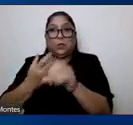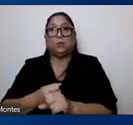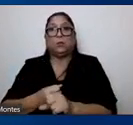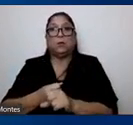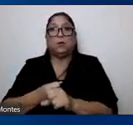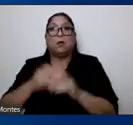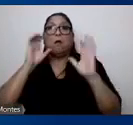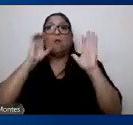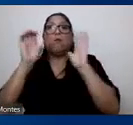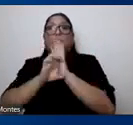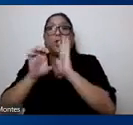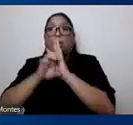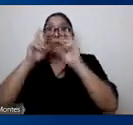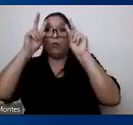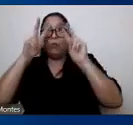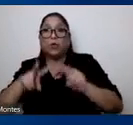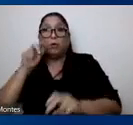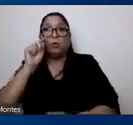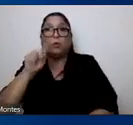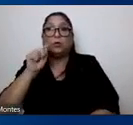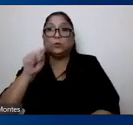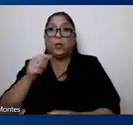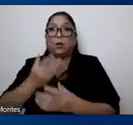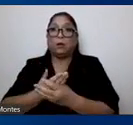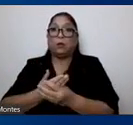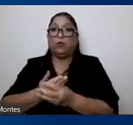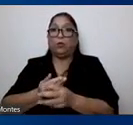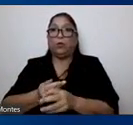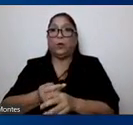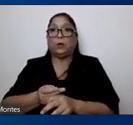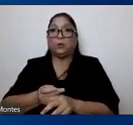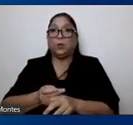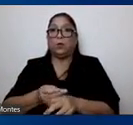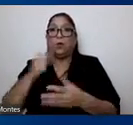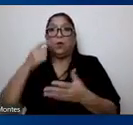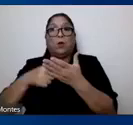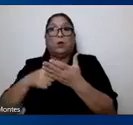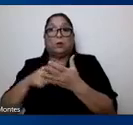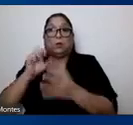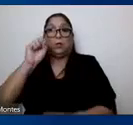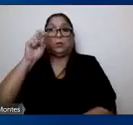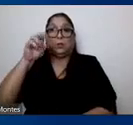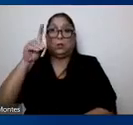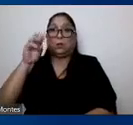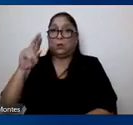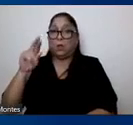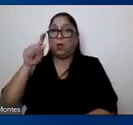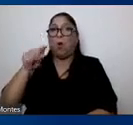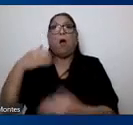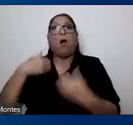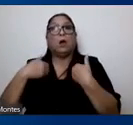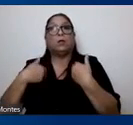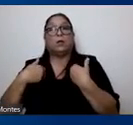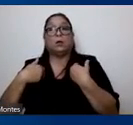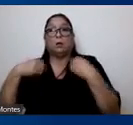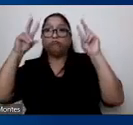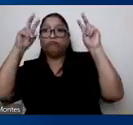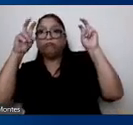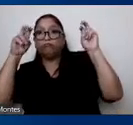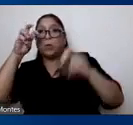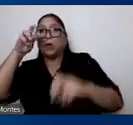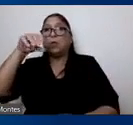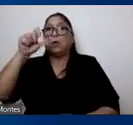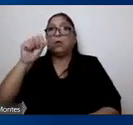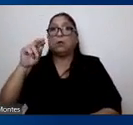por ejemplo, podemos ver las arengas a favor de Sendero Luminoso, tenían la consigna marxista,